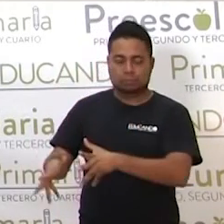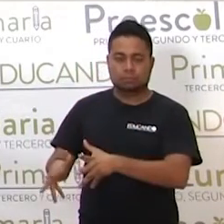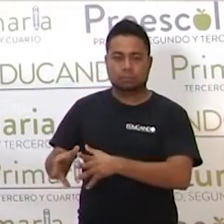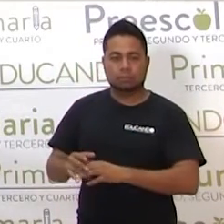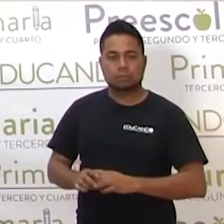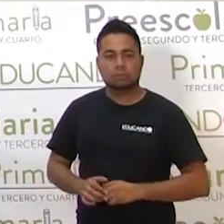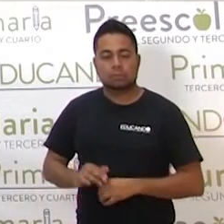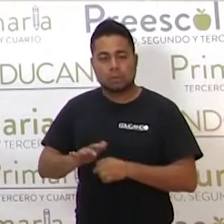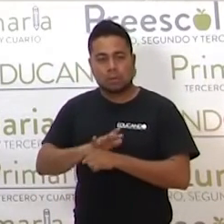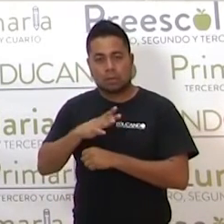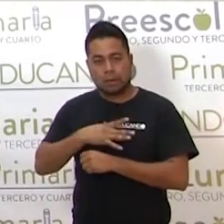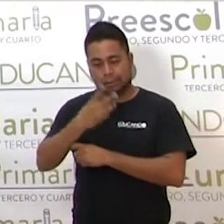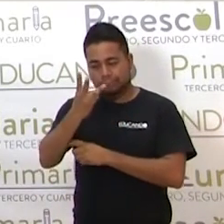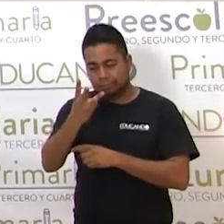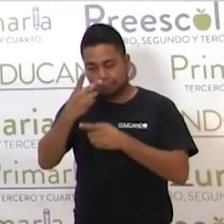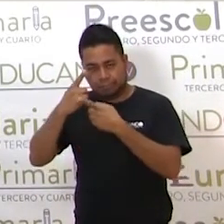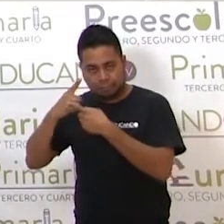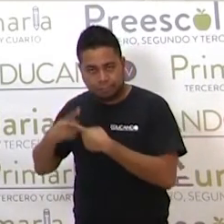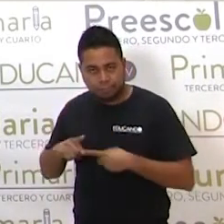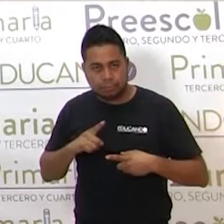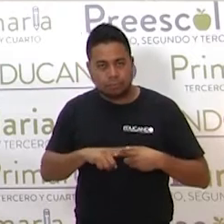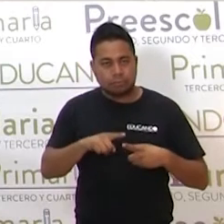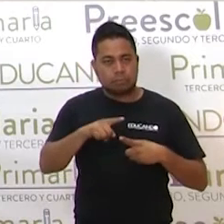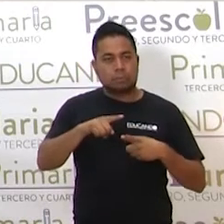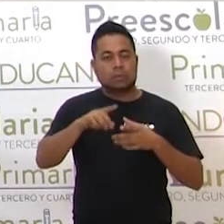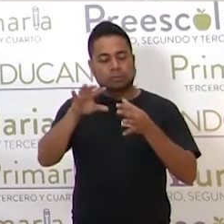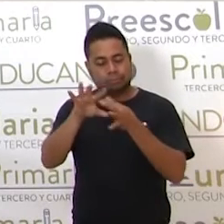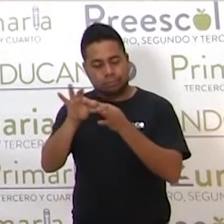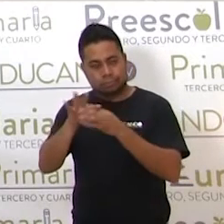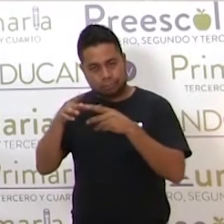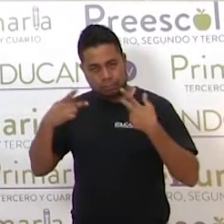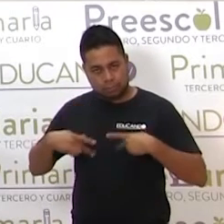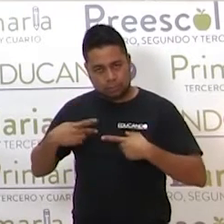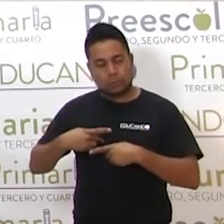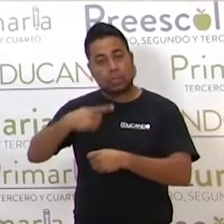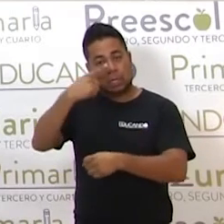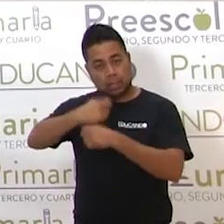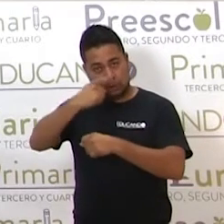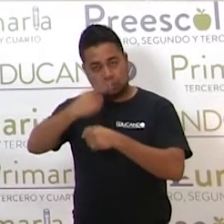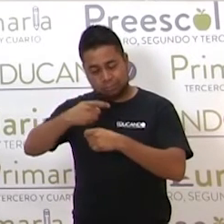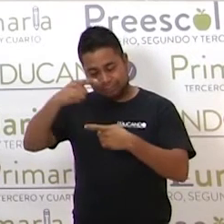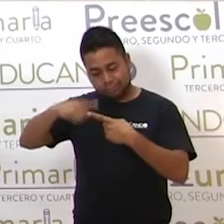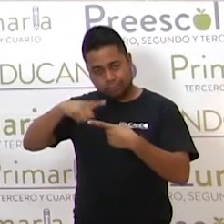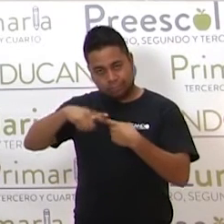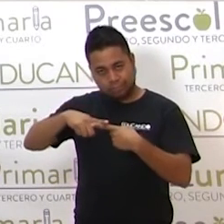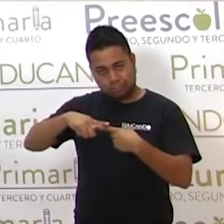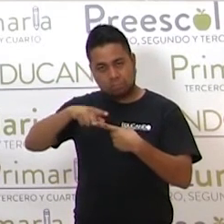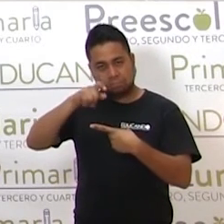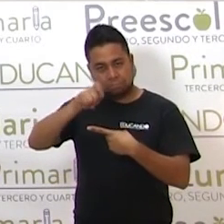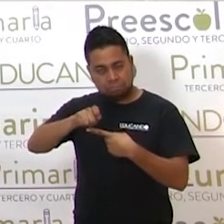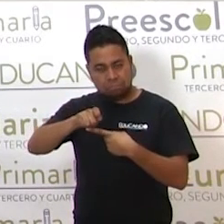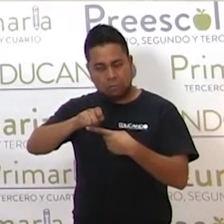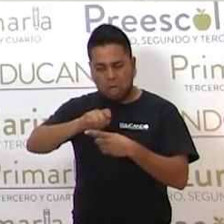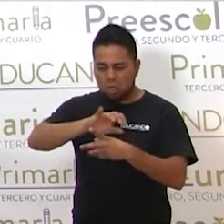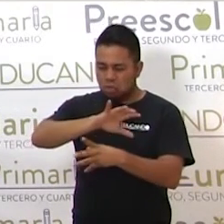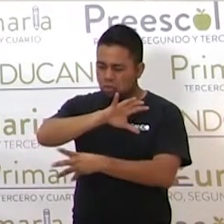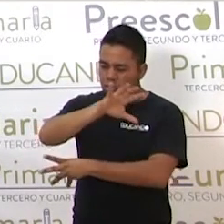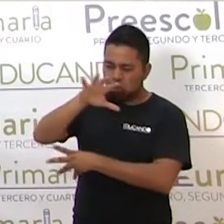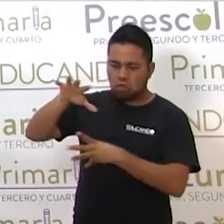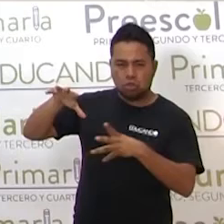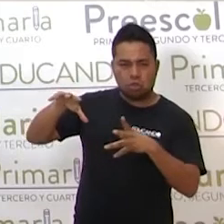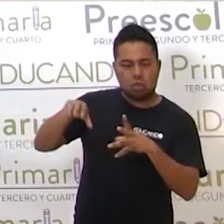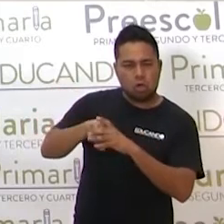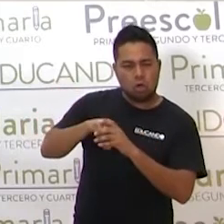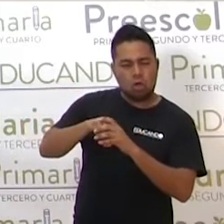debe a que hay tres tipos de narradores. El primer narrador es el omnisciente.